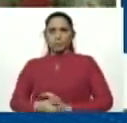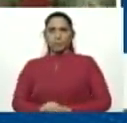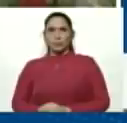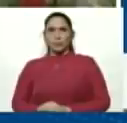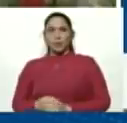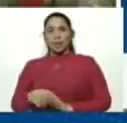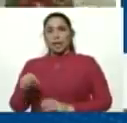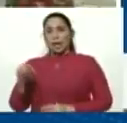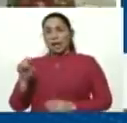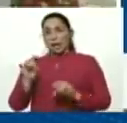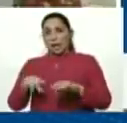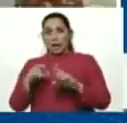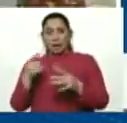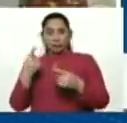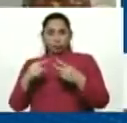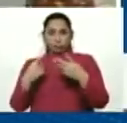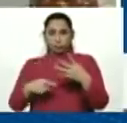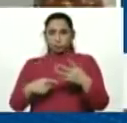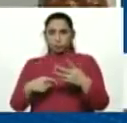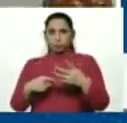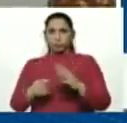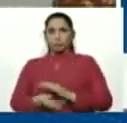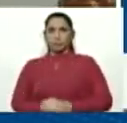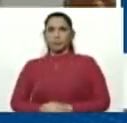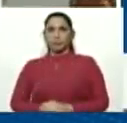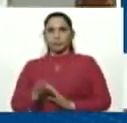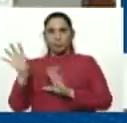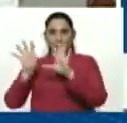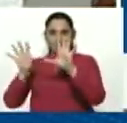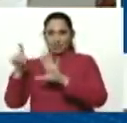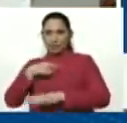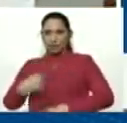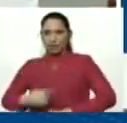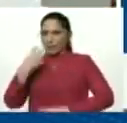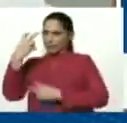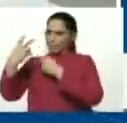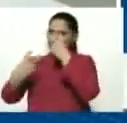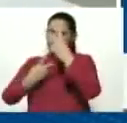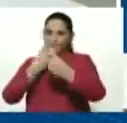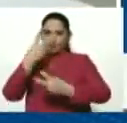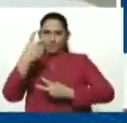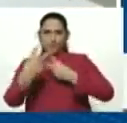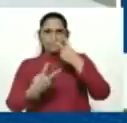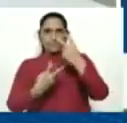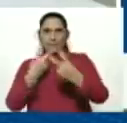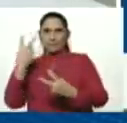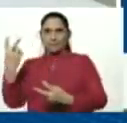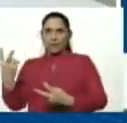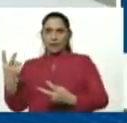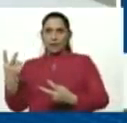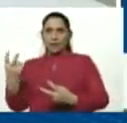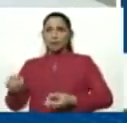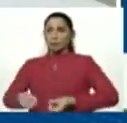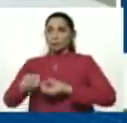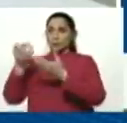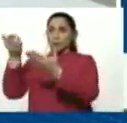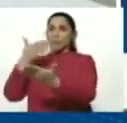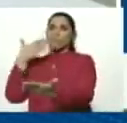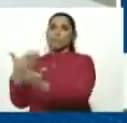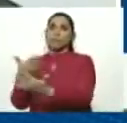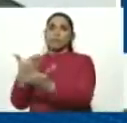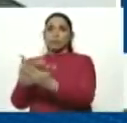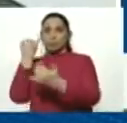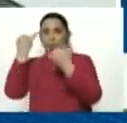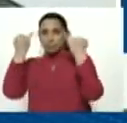Qatar, etcétera, China, a llevar una idea,